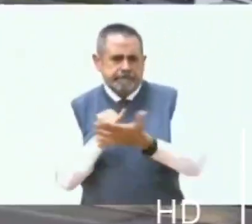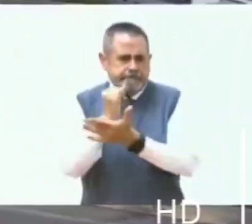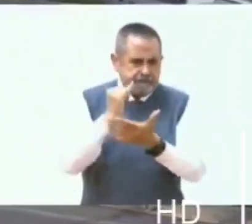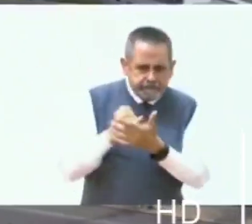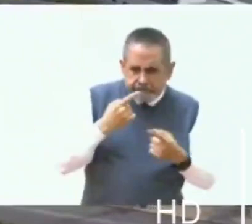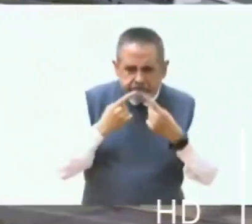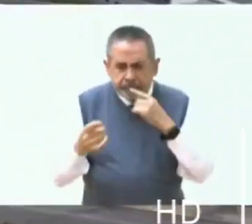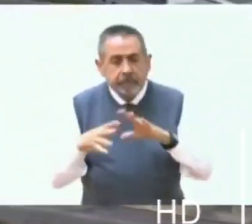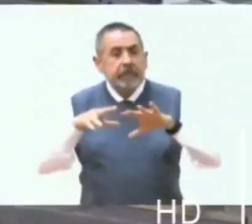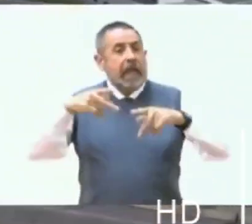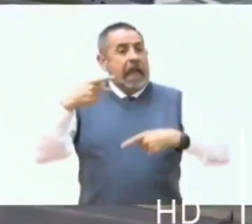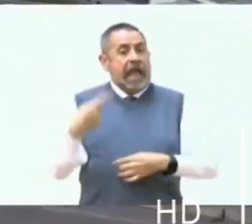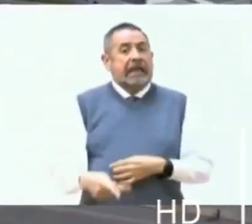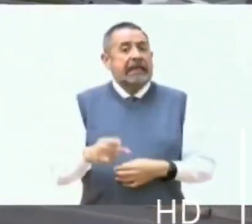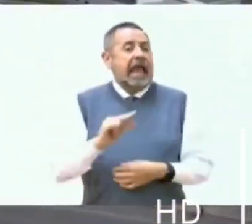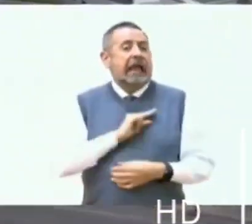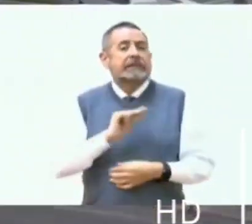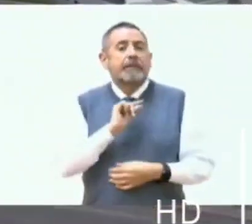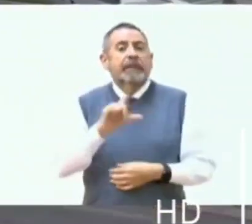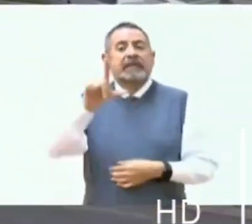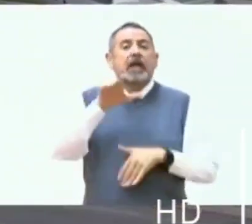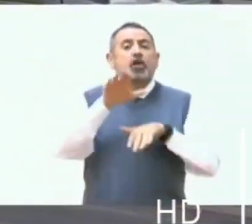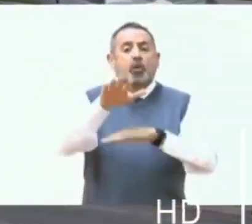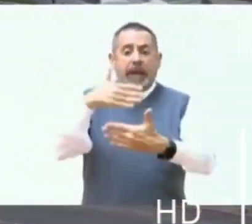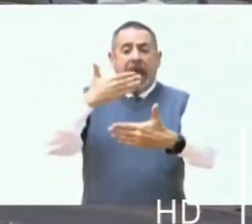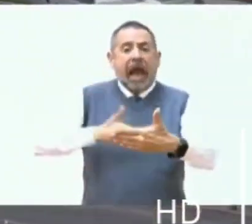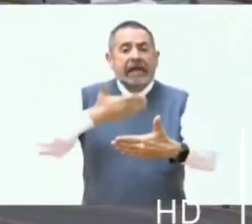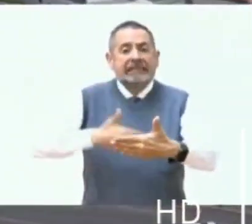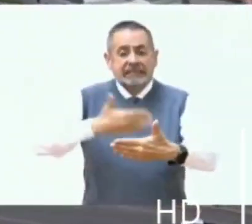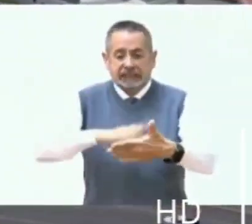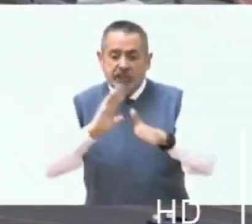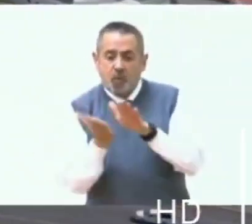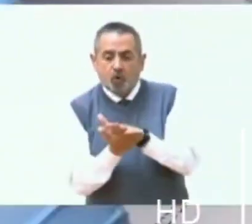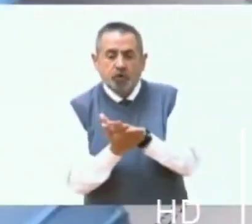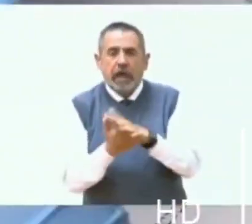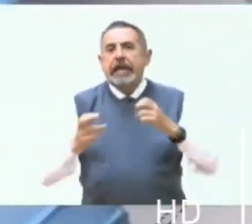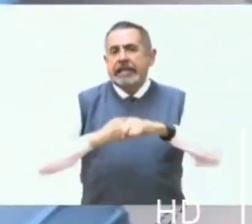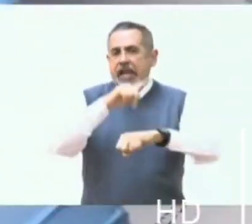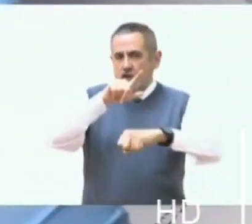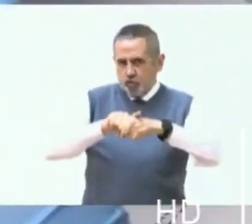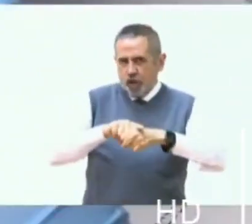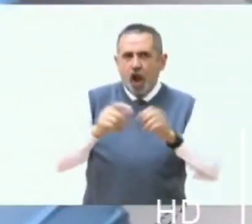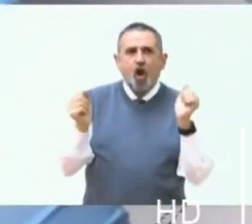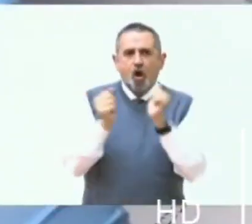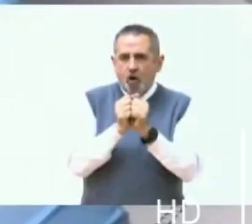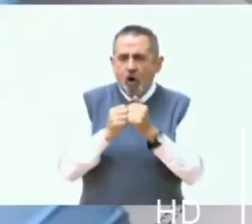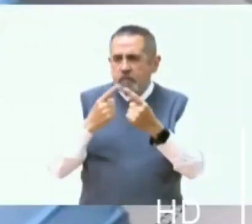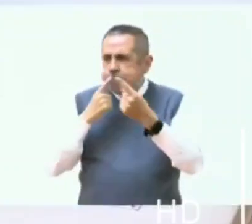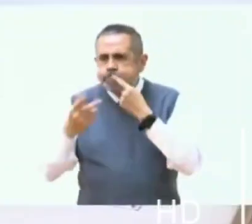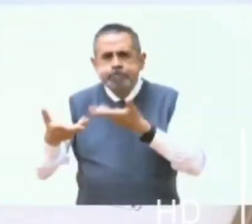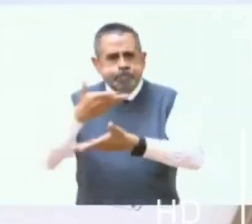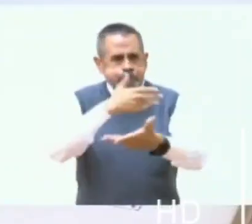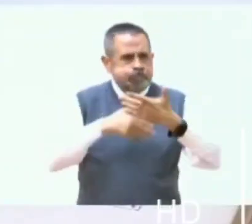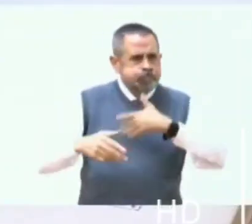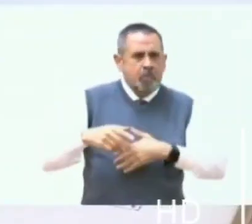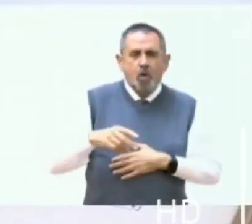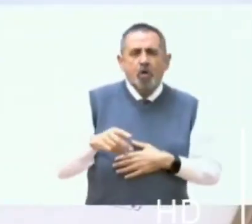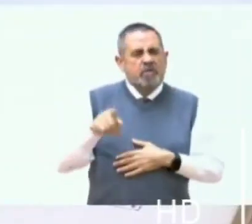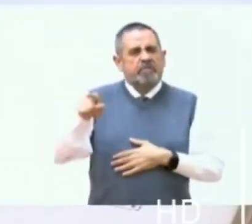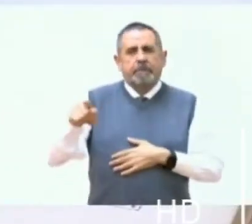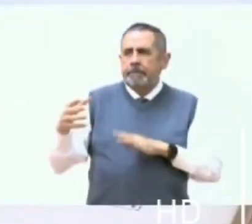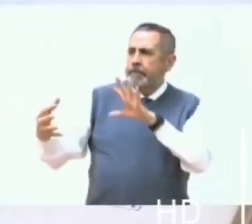concibe como la entidad especializada en materia de archivos a nivel nacional y órgano de consulta del Poder Ejecutivo